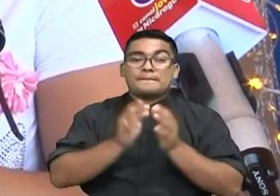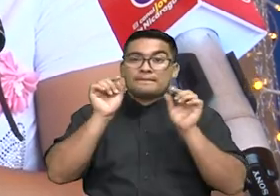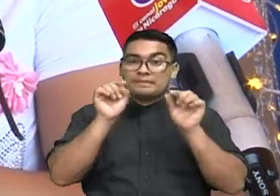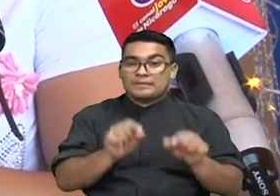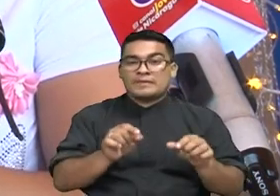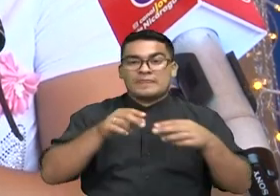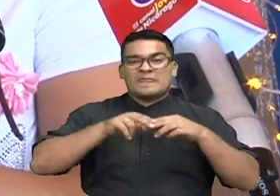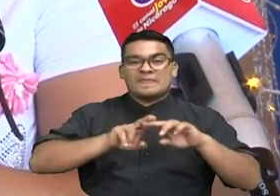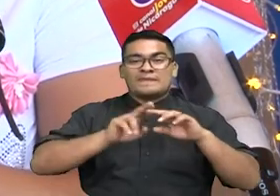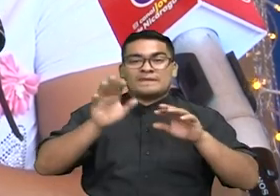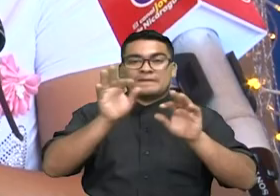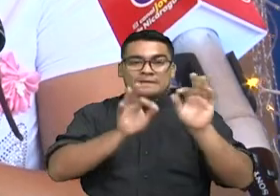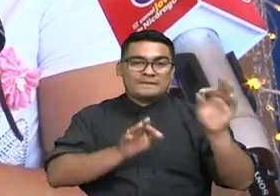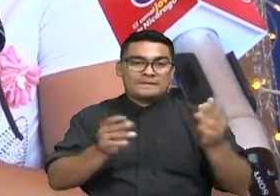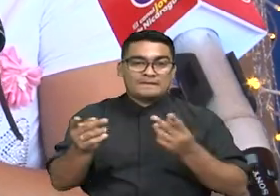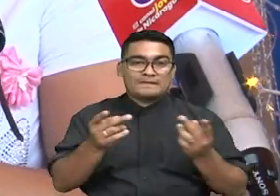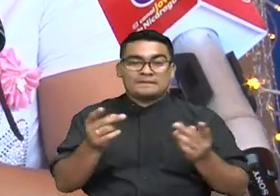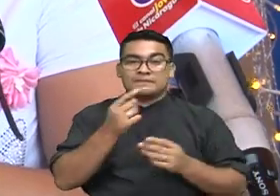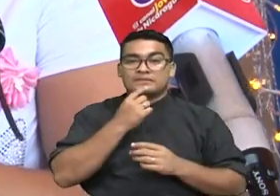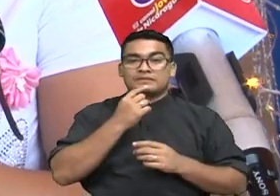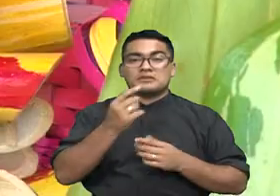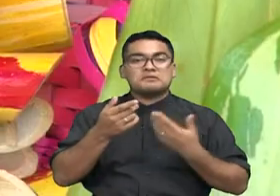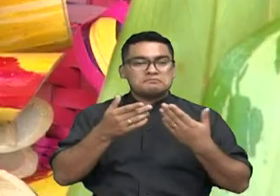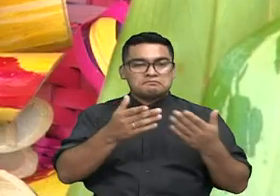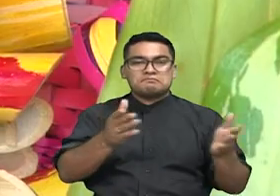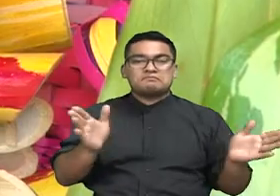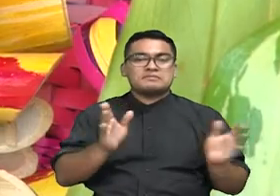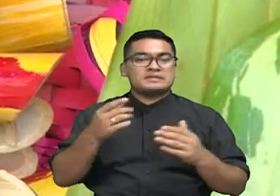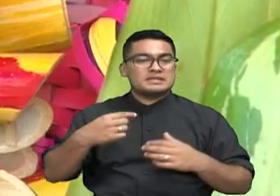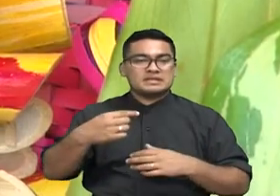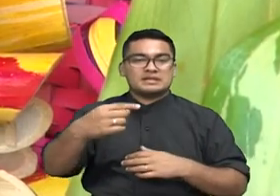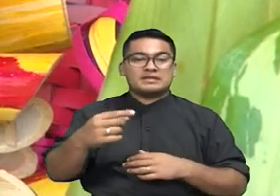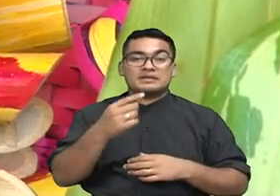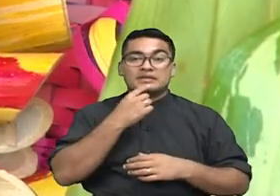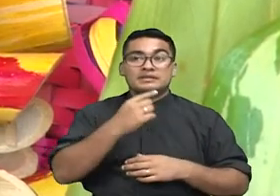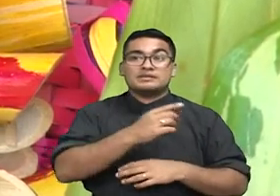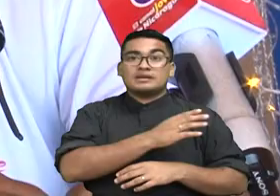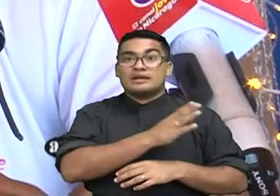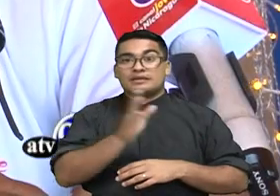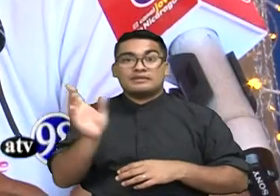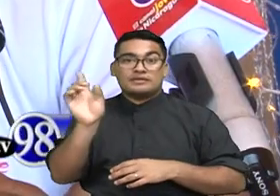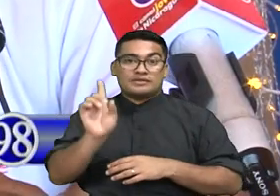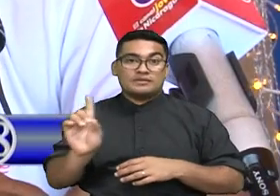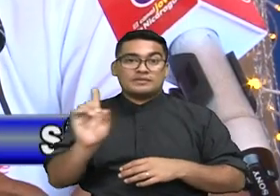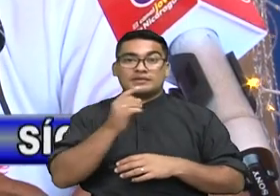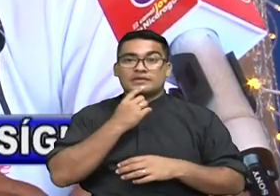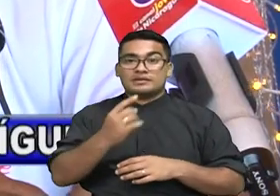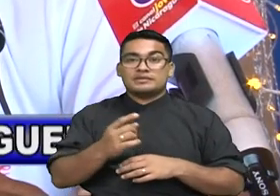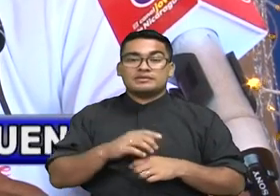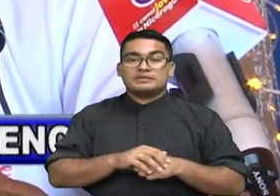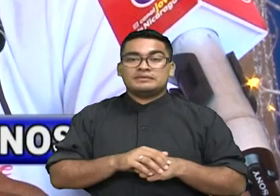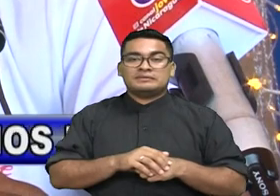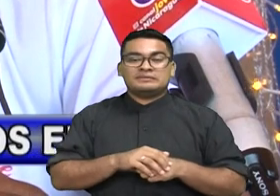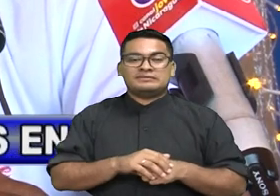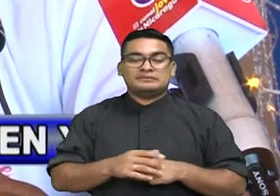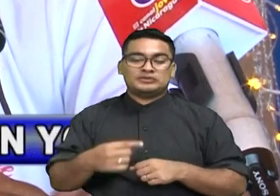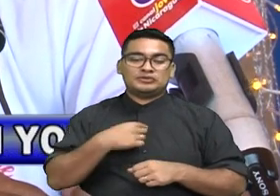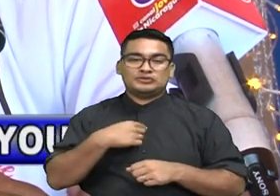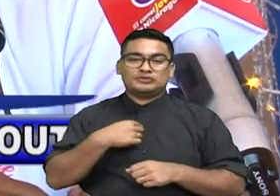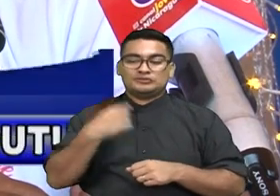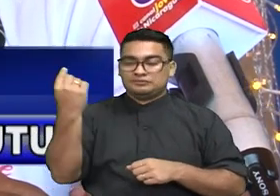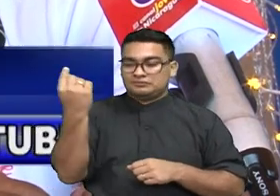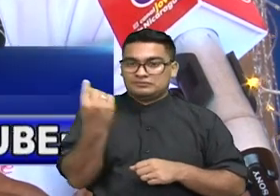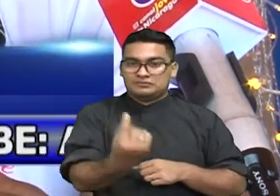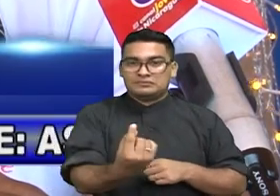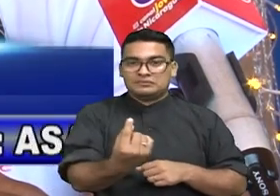en el Parque de Feria. Estamos abiertos todos estos días hasta el domingo. Yo vengo con la